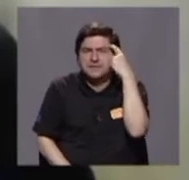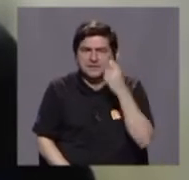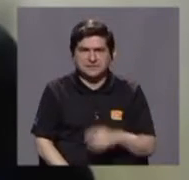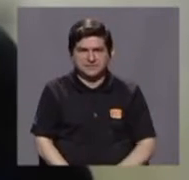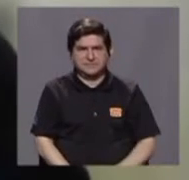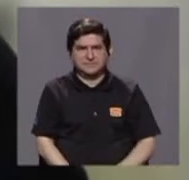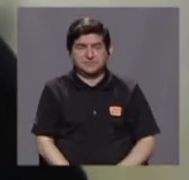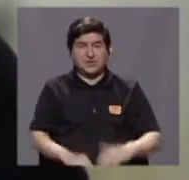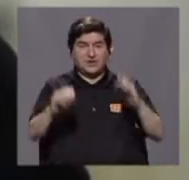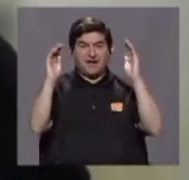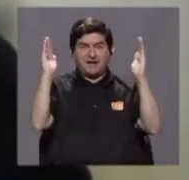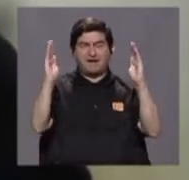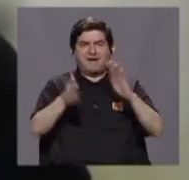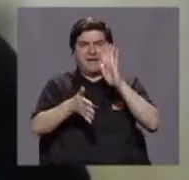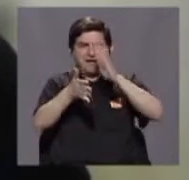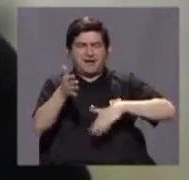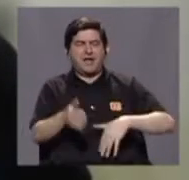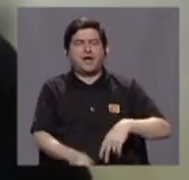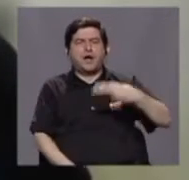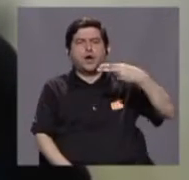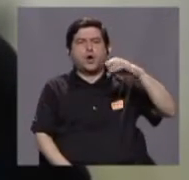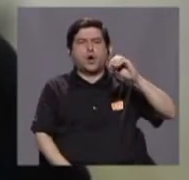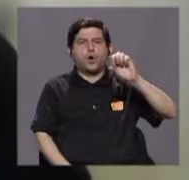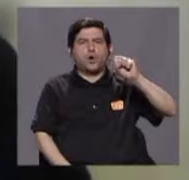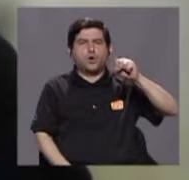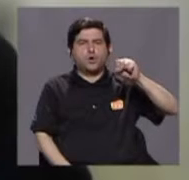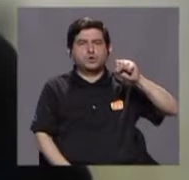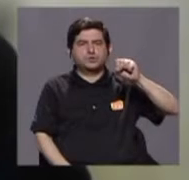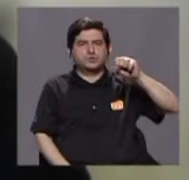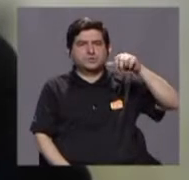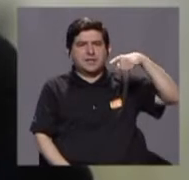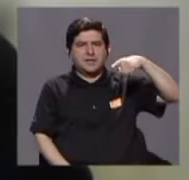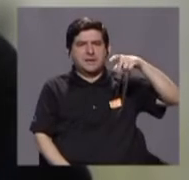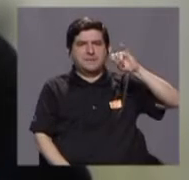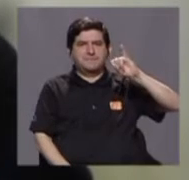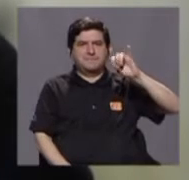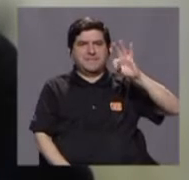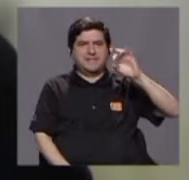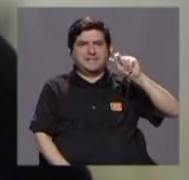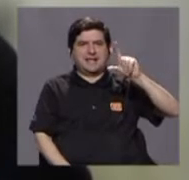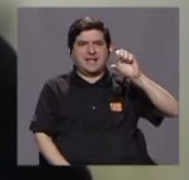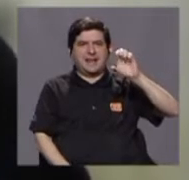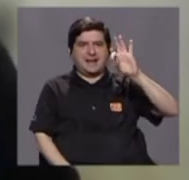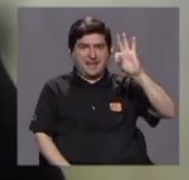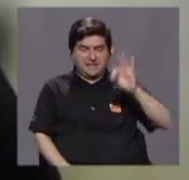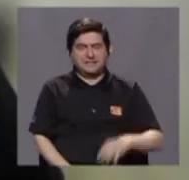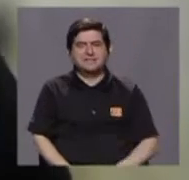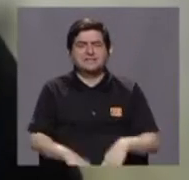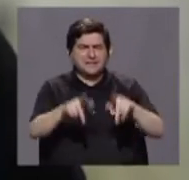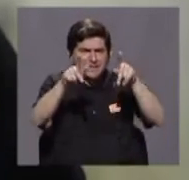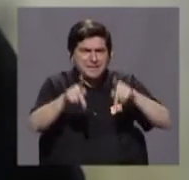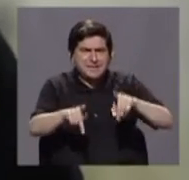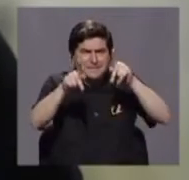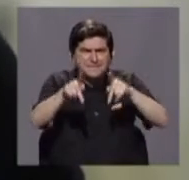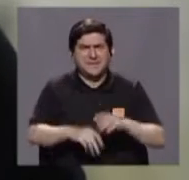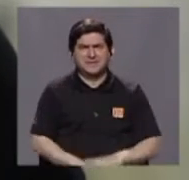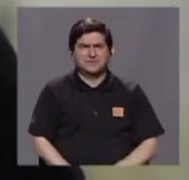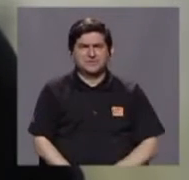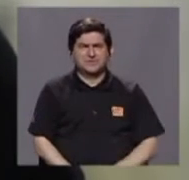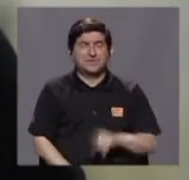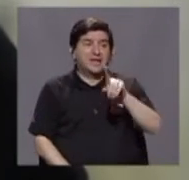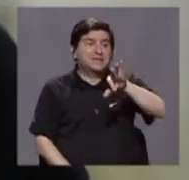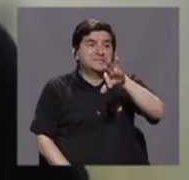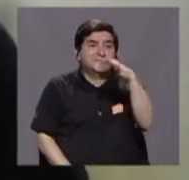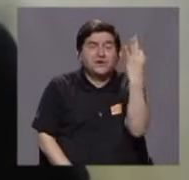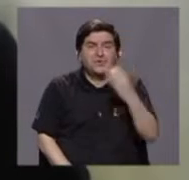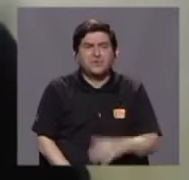la Gran Barcelona, Hospitalet, el área metropolitana, piso pequeño, la gente de algún